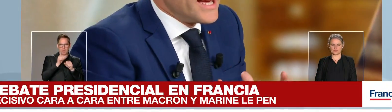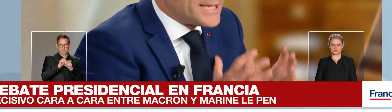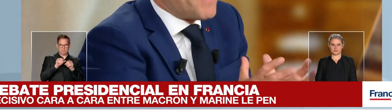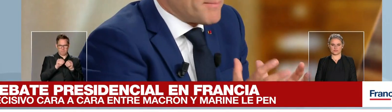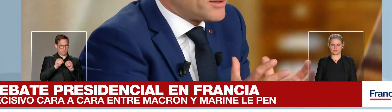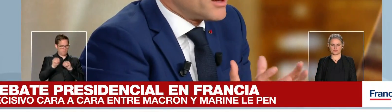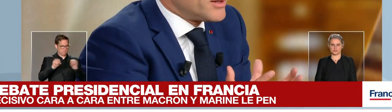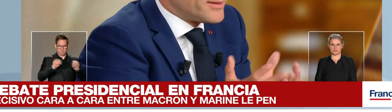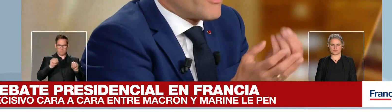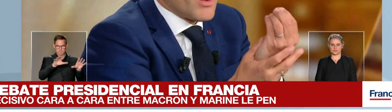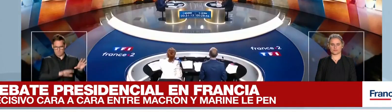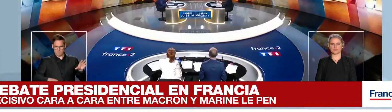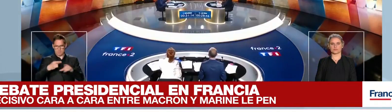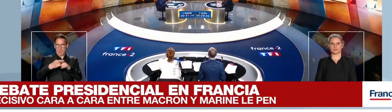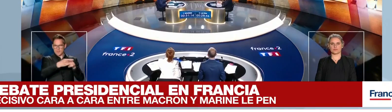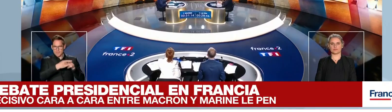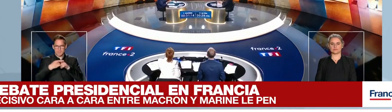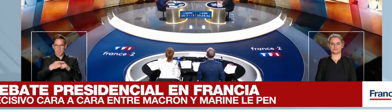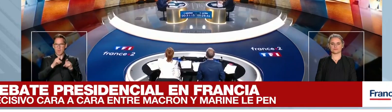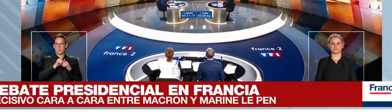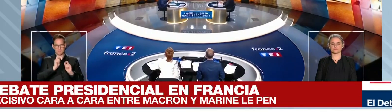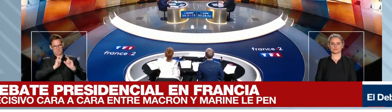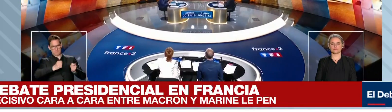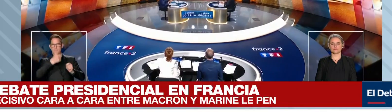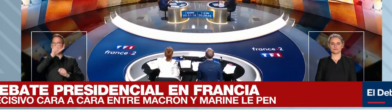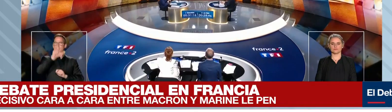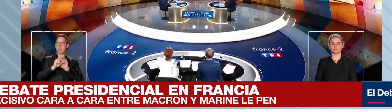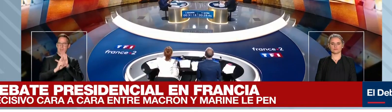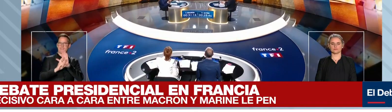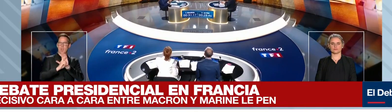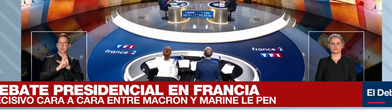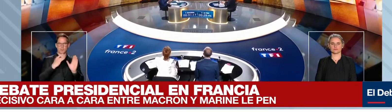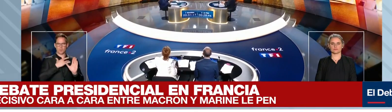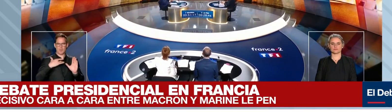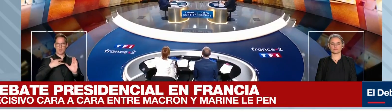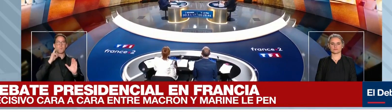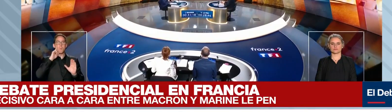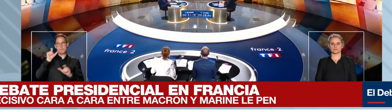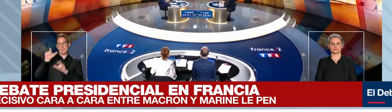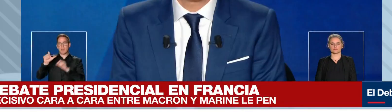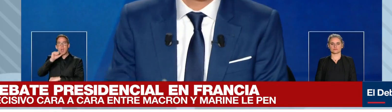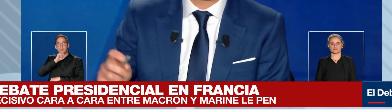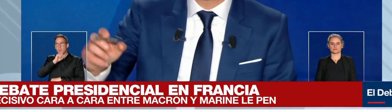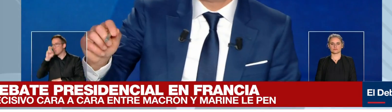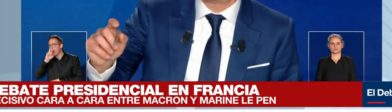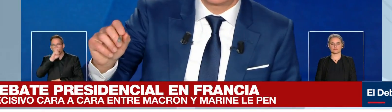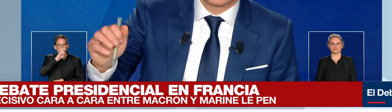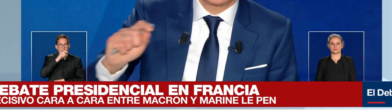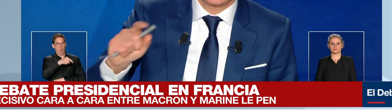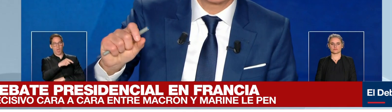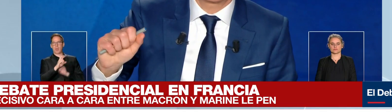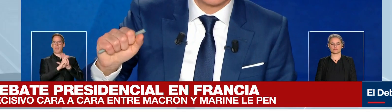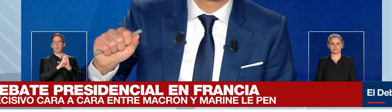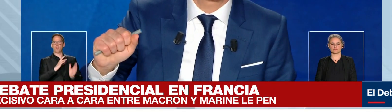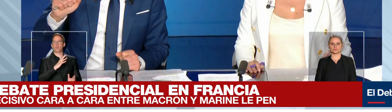poder ofrecer esto a la escala del territorio y poder tener un referente de salud para nuestros compatriotas, sobre todo para los más viejos que hoy